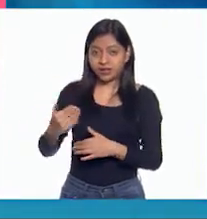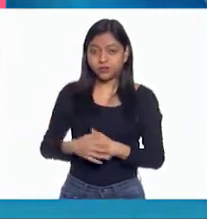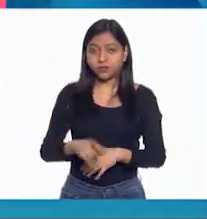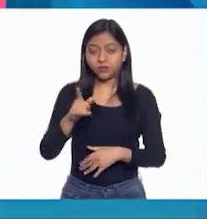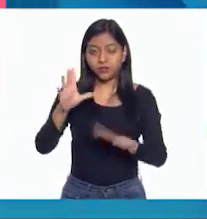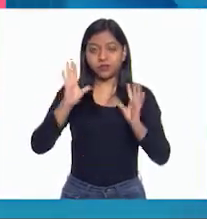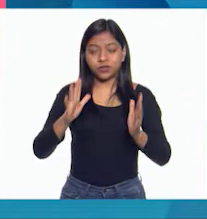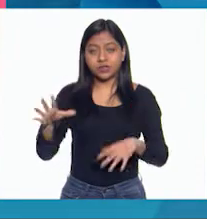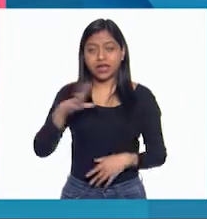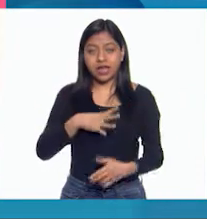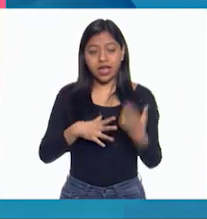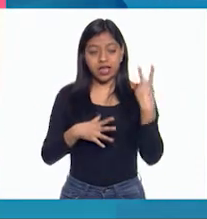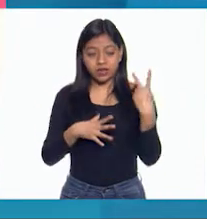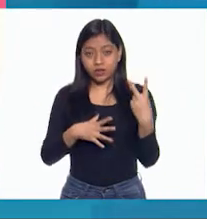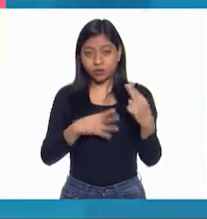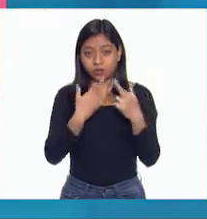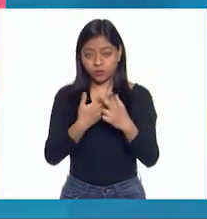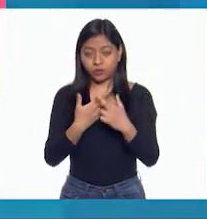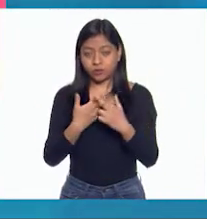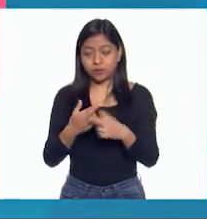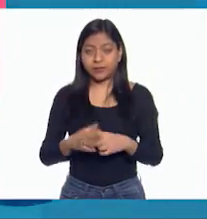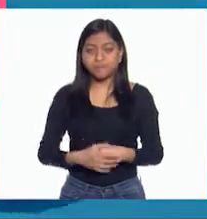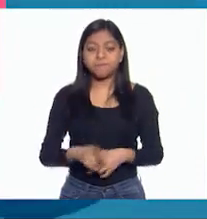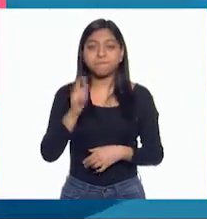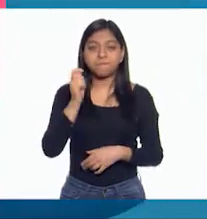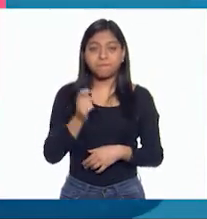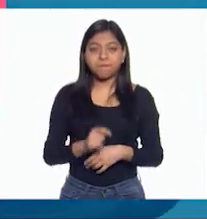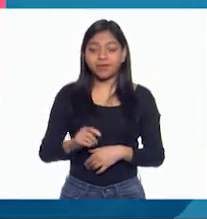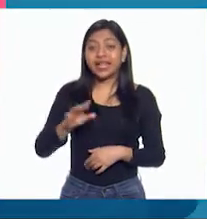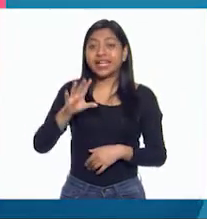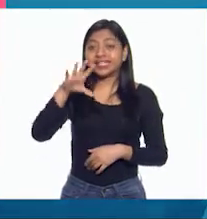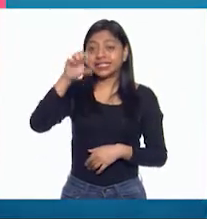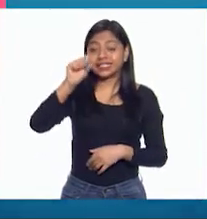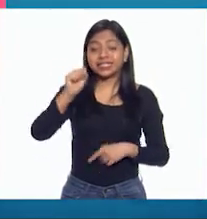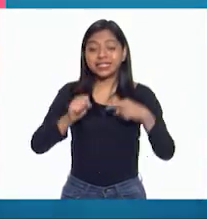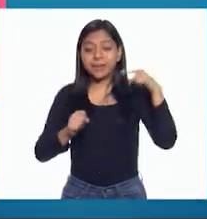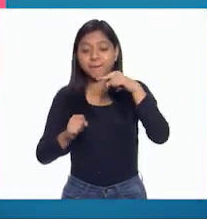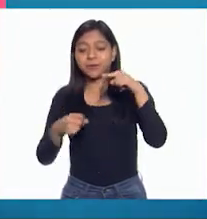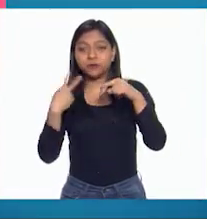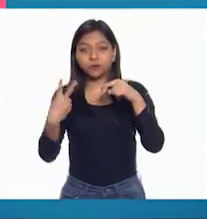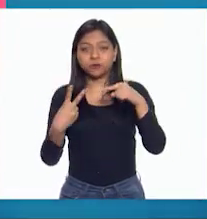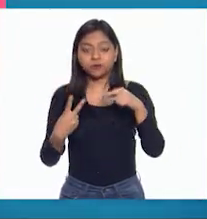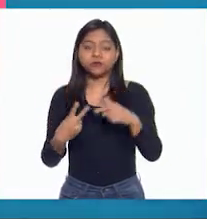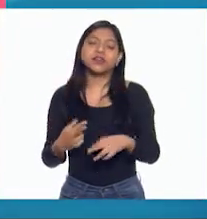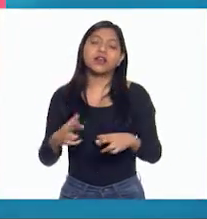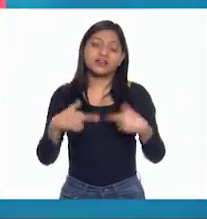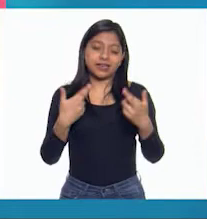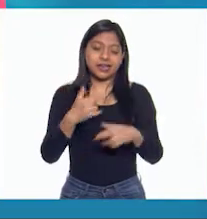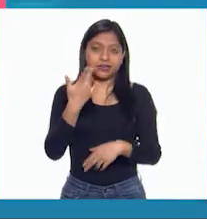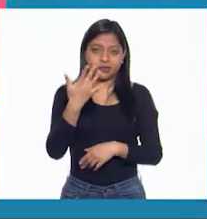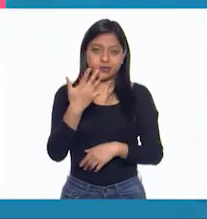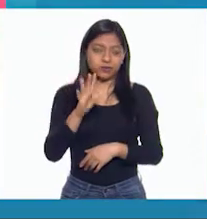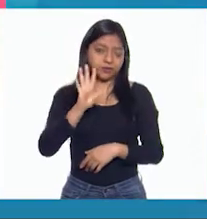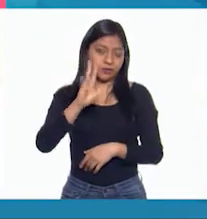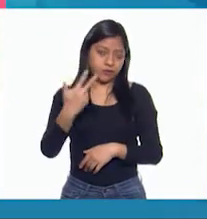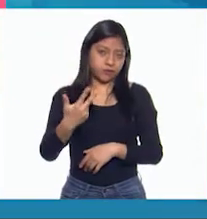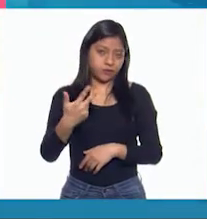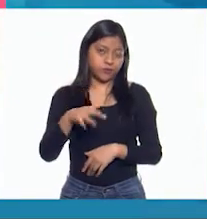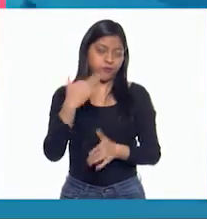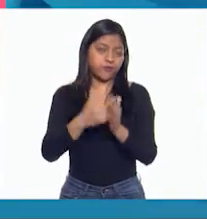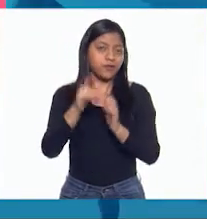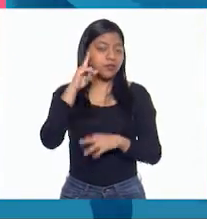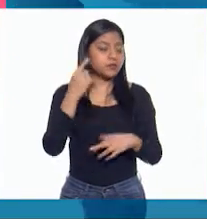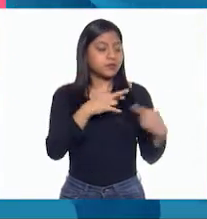2 recuerdos que te sobraron. Entonces, 60 menos 2 son 58. Me faltan 58 recuerdos para